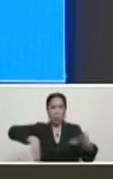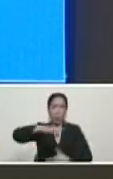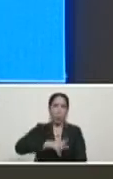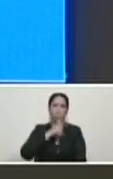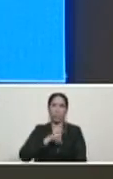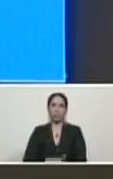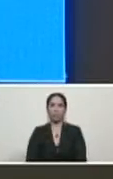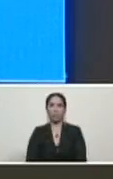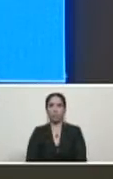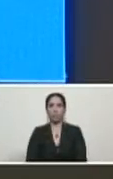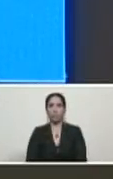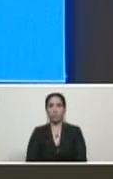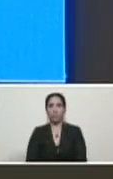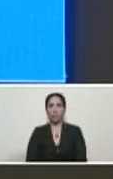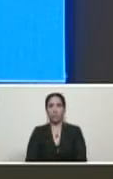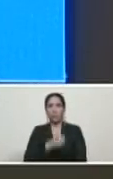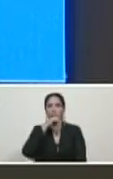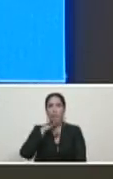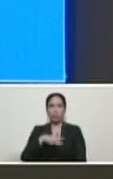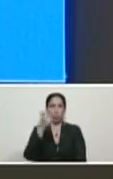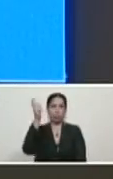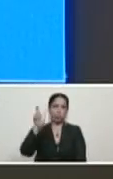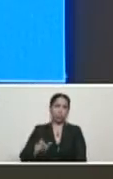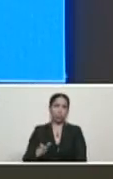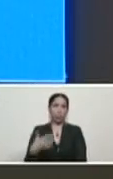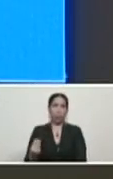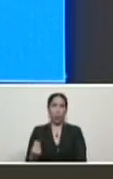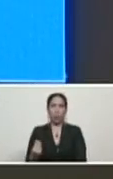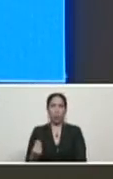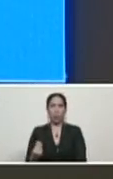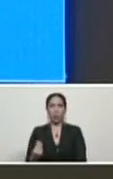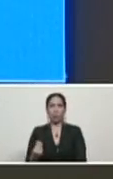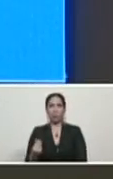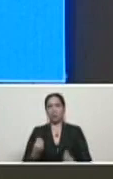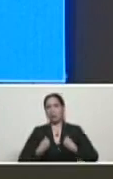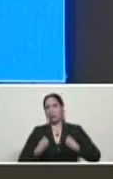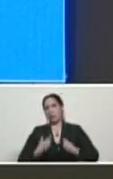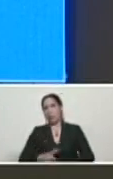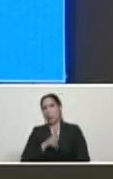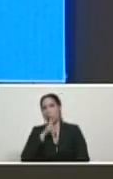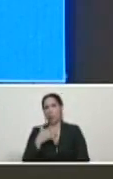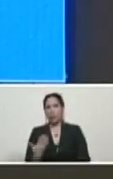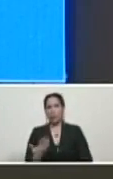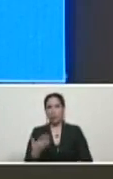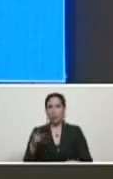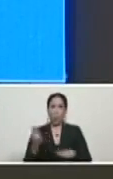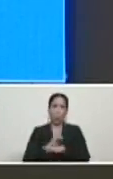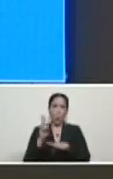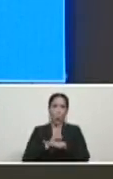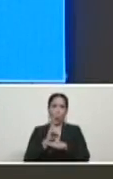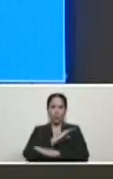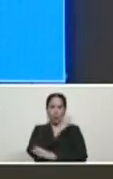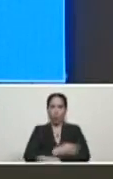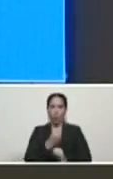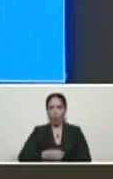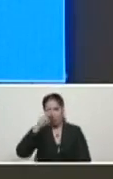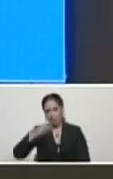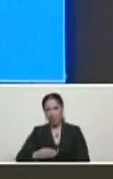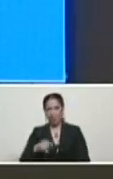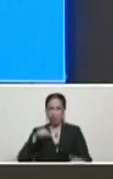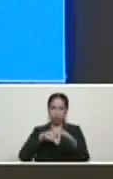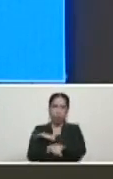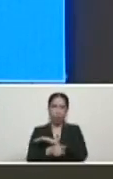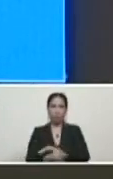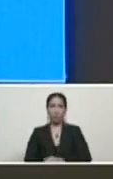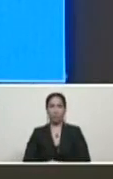Y uno dice cómo el ser humano puede bestializarse tanto para el uso de la fuerza militar